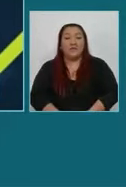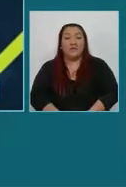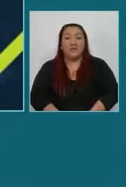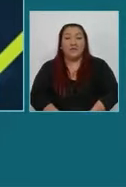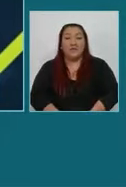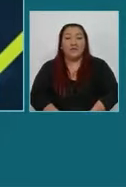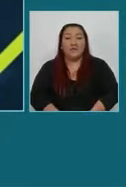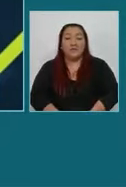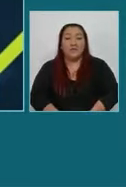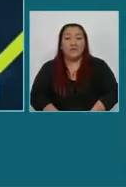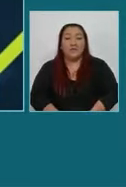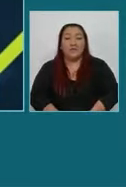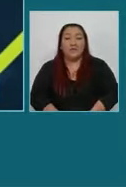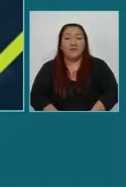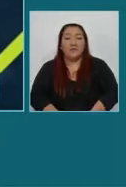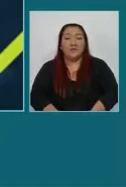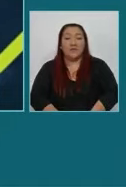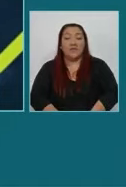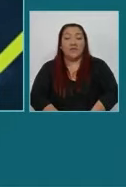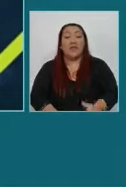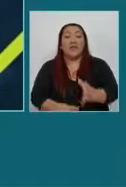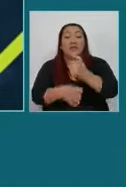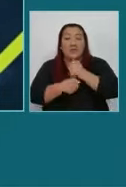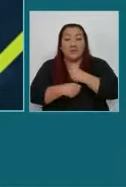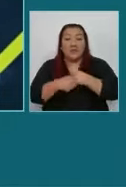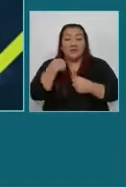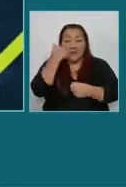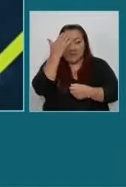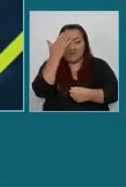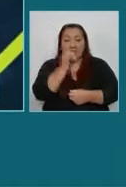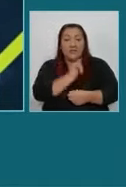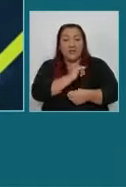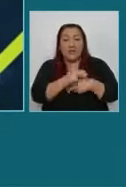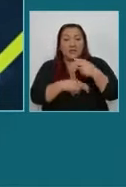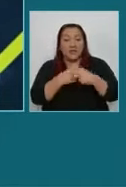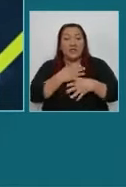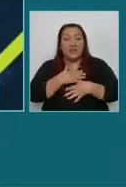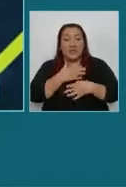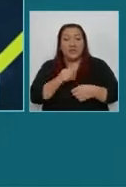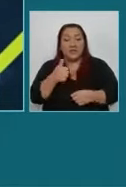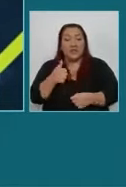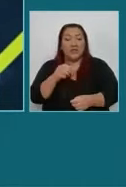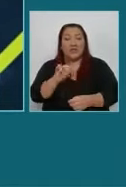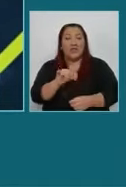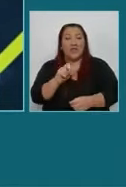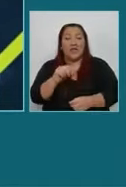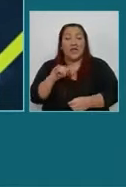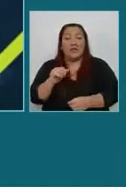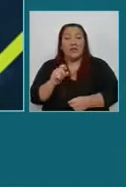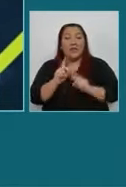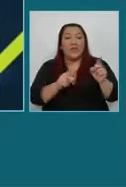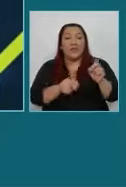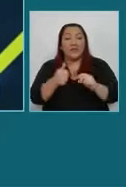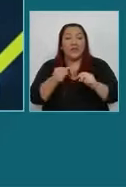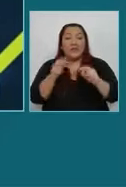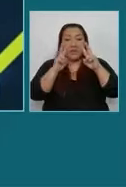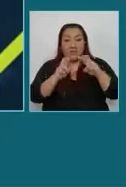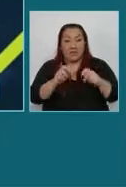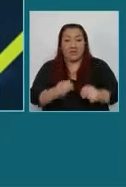Primero, reciban el saludo del doctor Víctor Suárez, jefe del Instituto Nacional de Salud, y la doctora Yamile Hurtado, directora de Investigación e